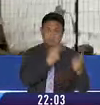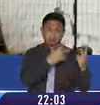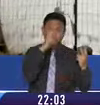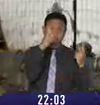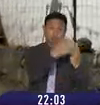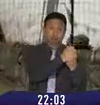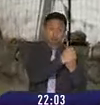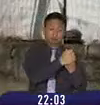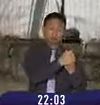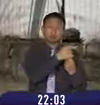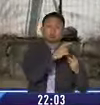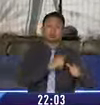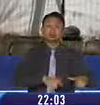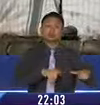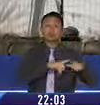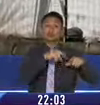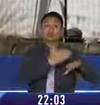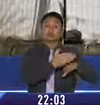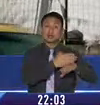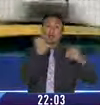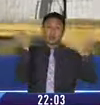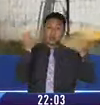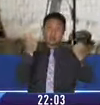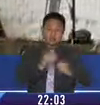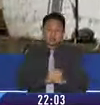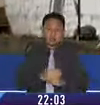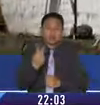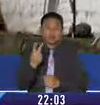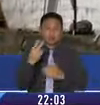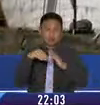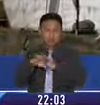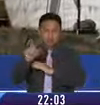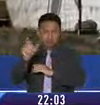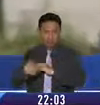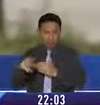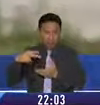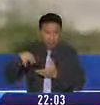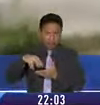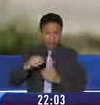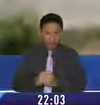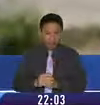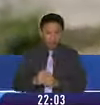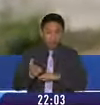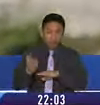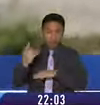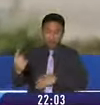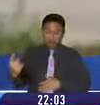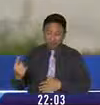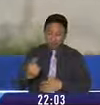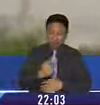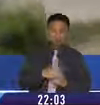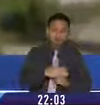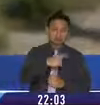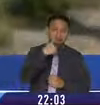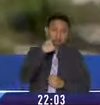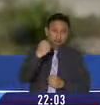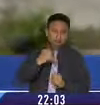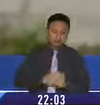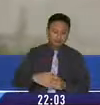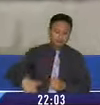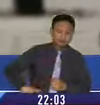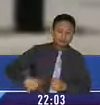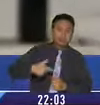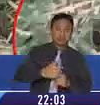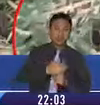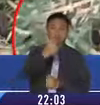en el lugar aparentemente una fiesta y la pareja habría estado entre los invitados y antes de retirarse el hombre con un arma de fuego tipo pistola